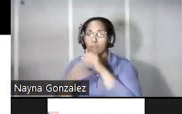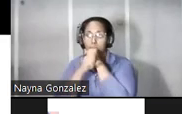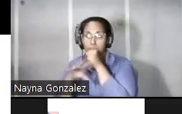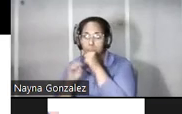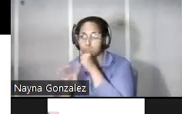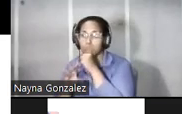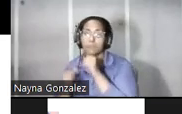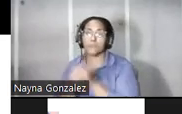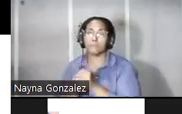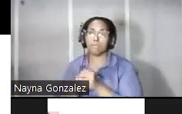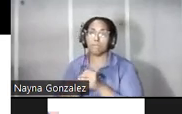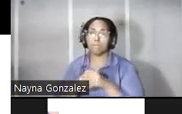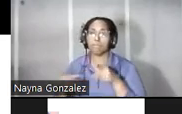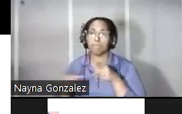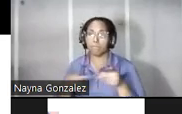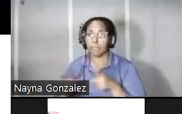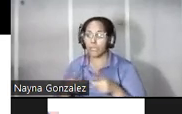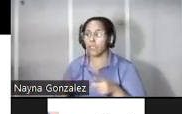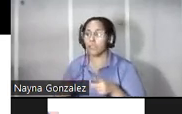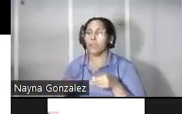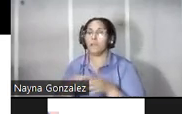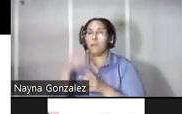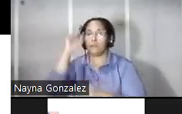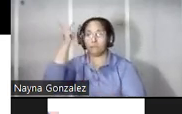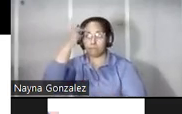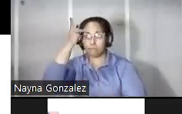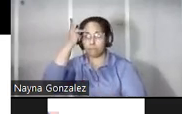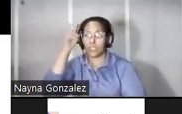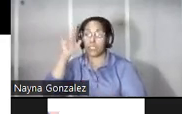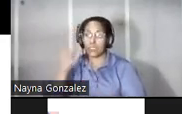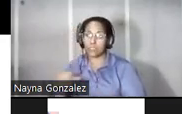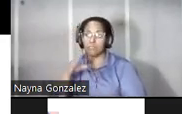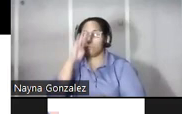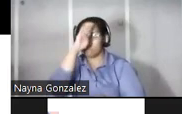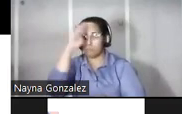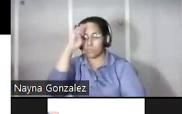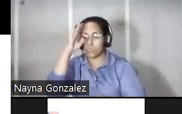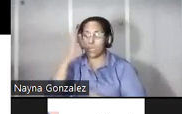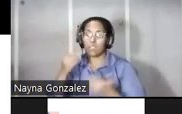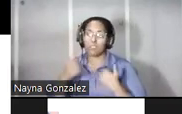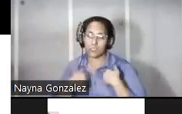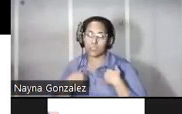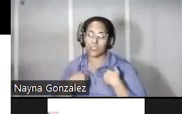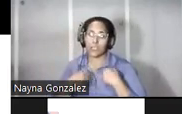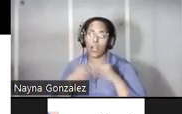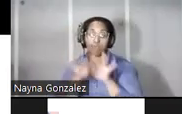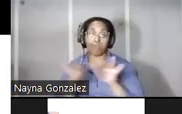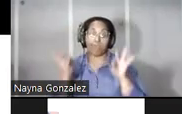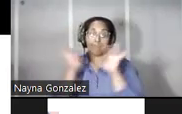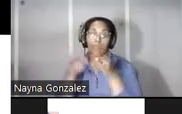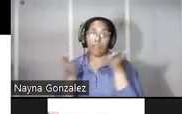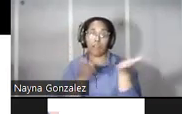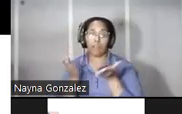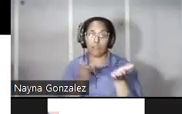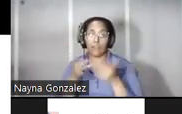oficiales, se dirigió al padrinazgo político que prevalecía en los hospitales a la hora de darle prioridad de servicio a